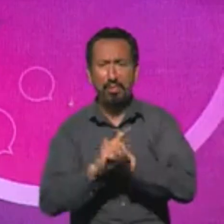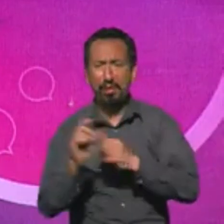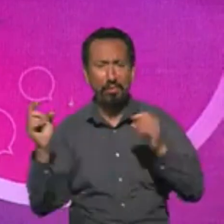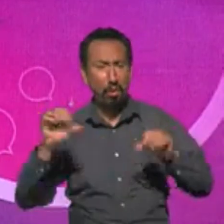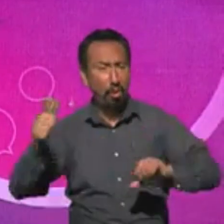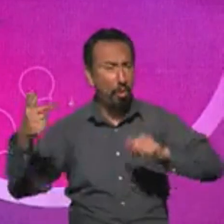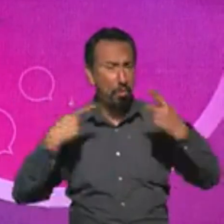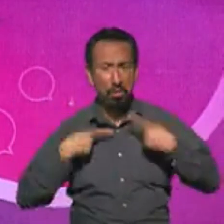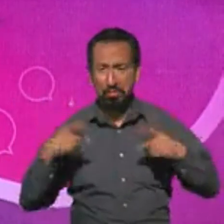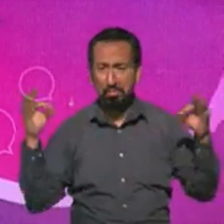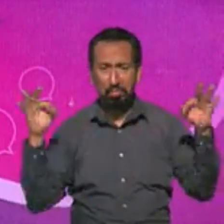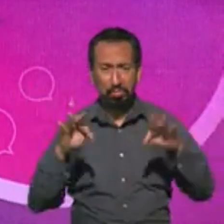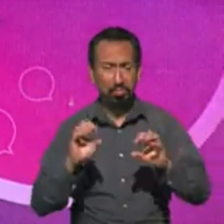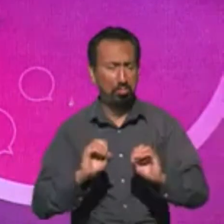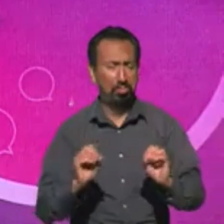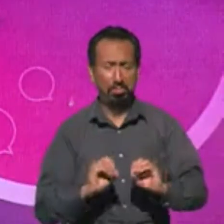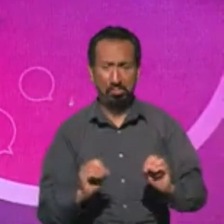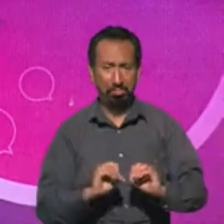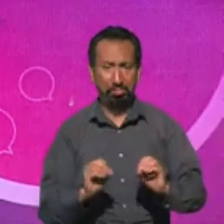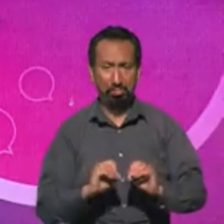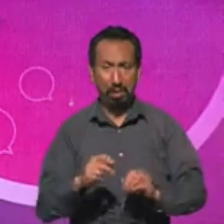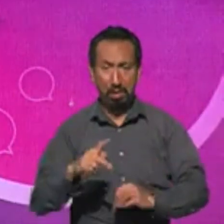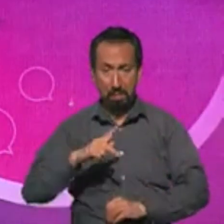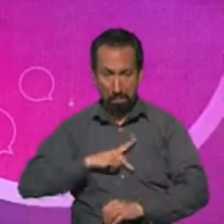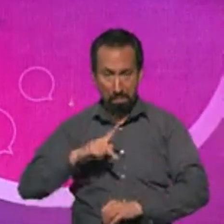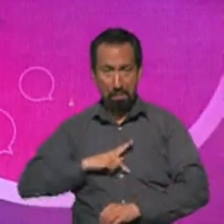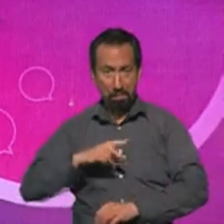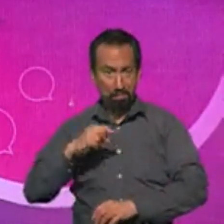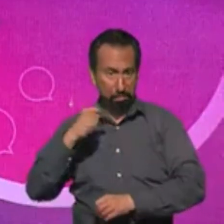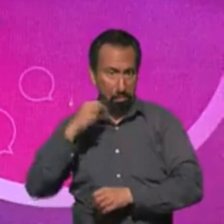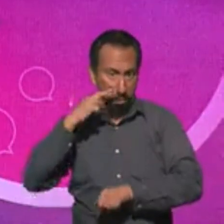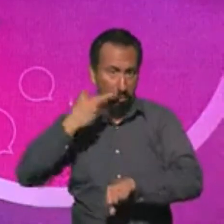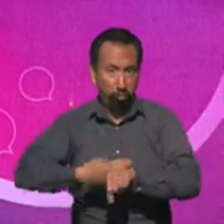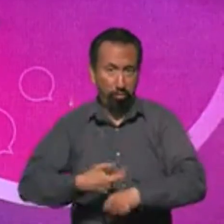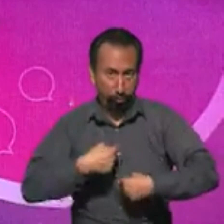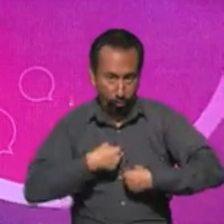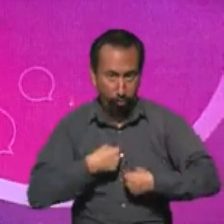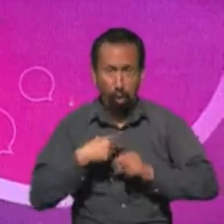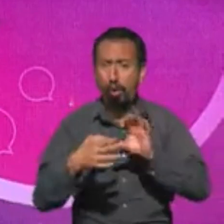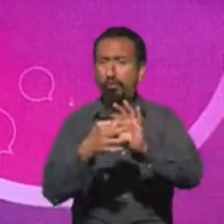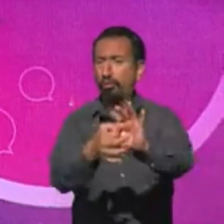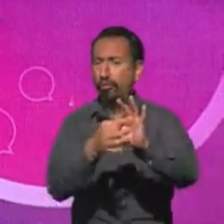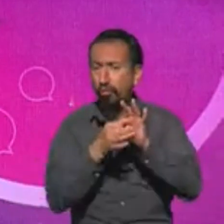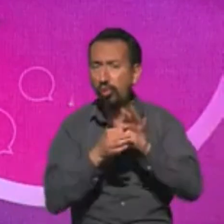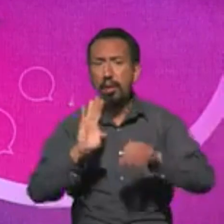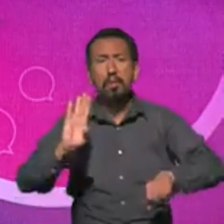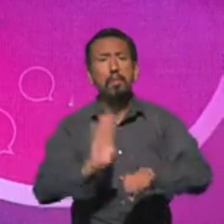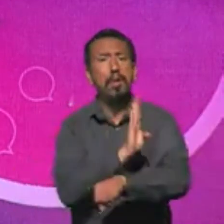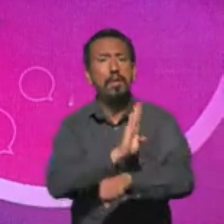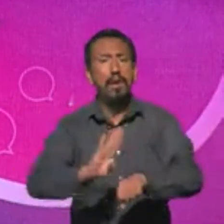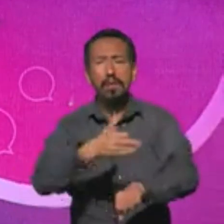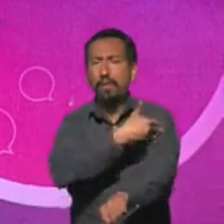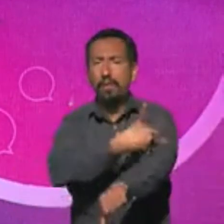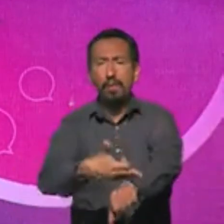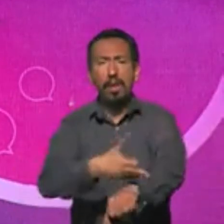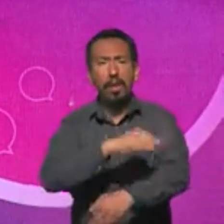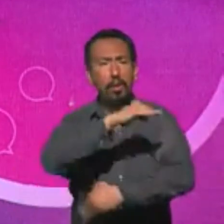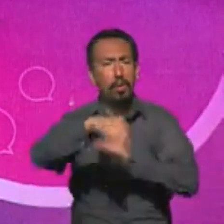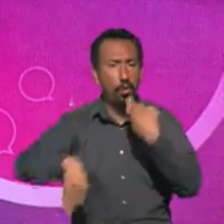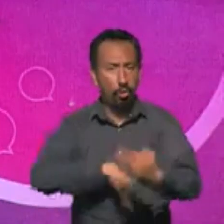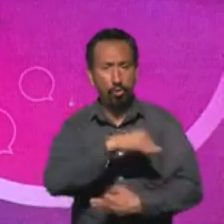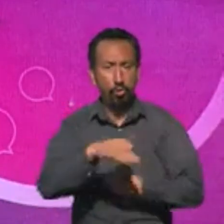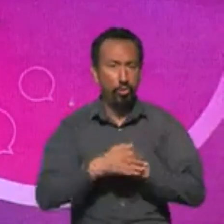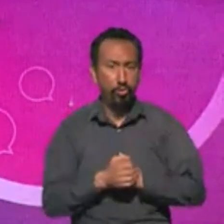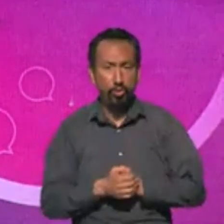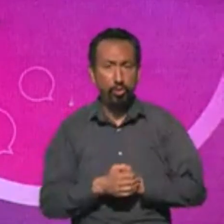resolver a los celayenses Hay que hacerlo juntos y luchemos por el bienestar de las familias y de